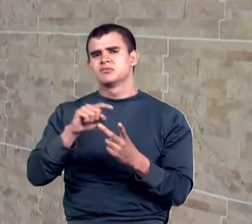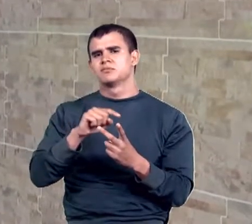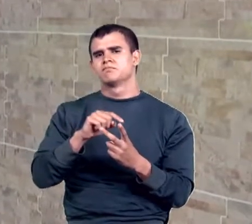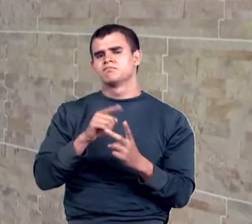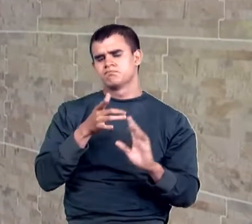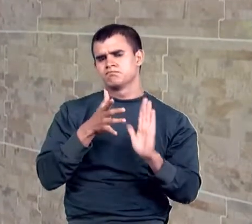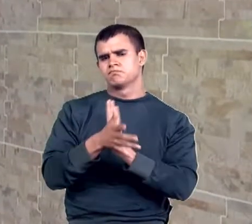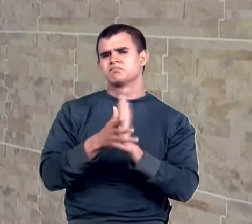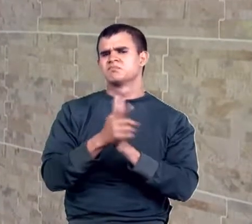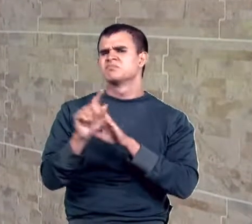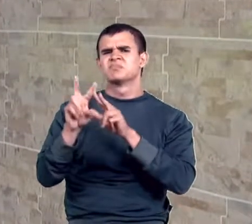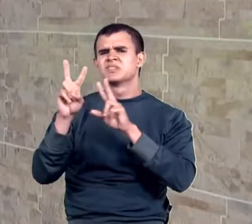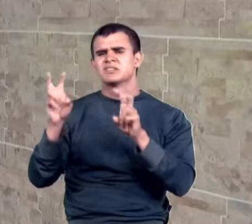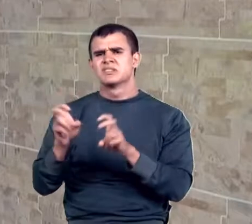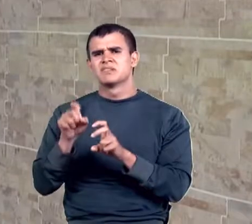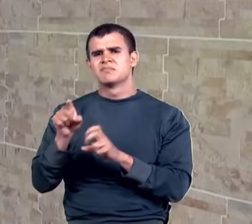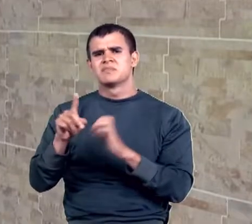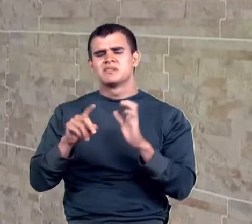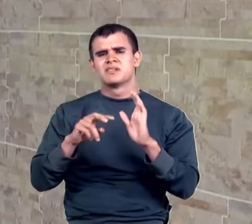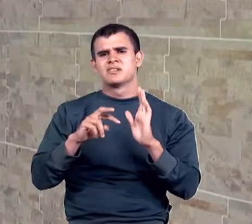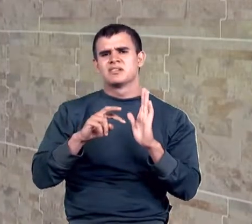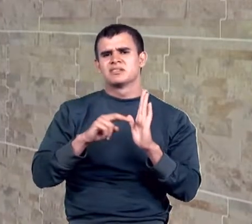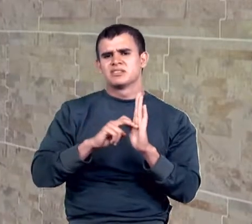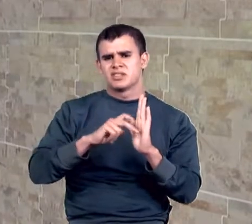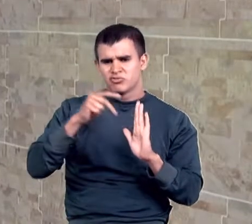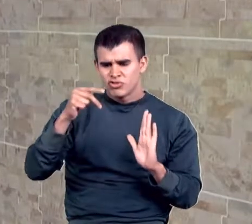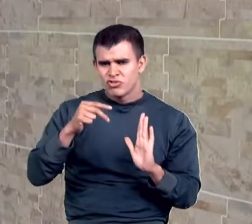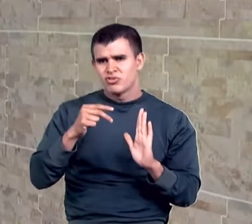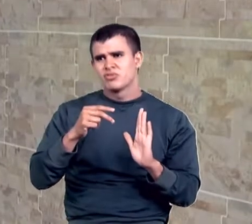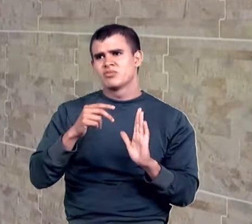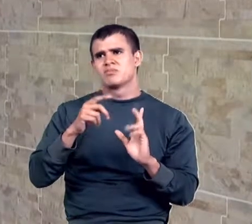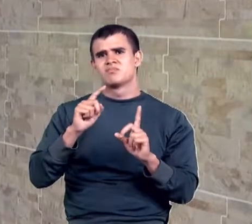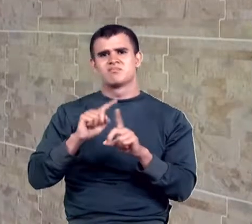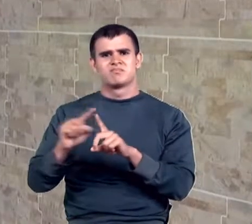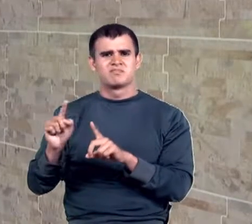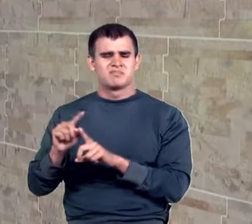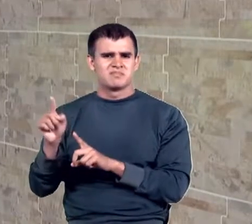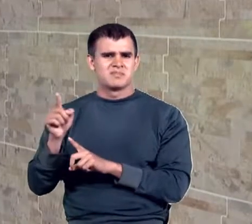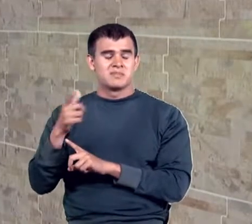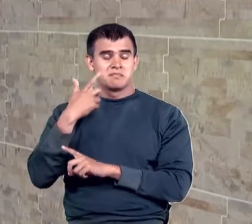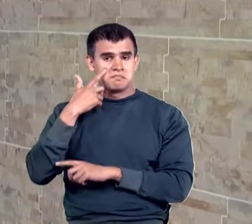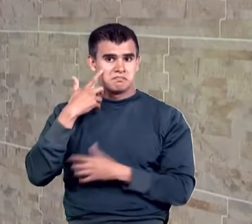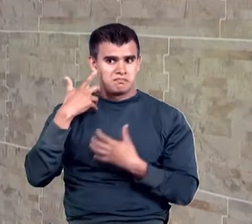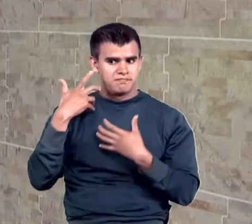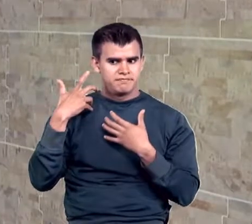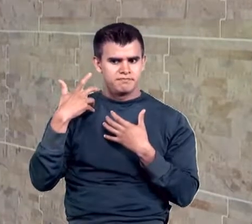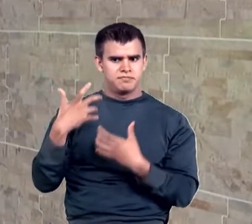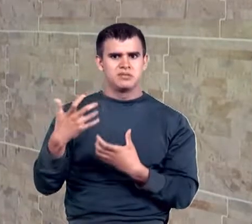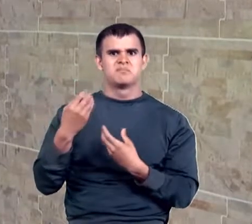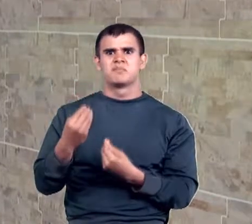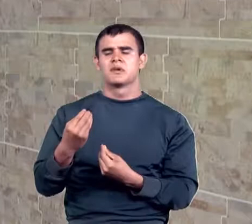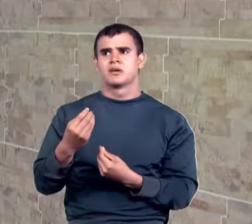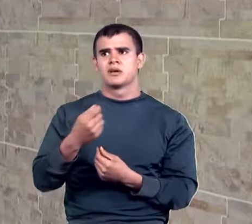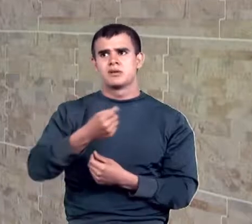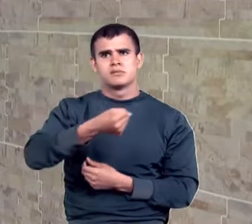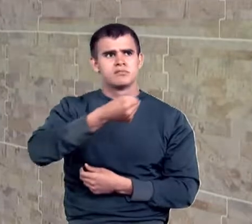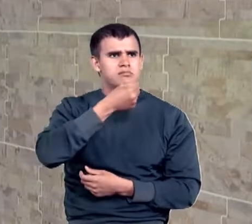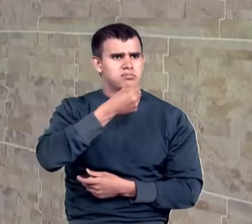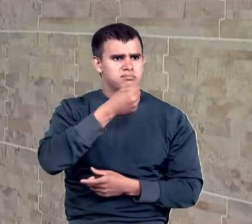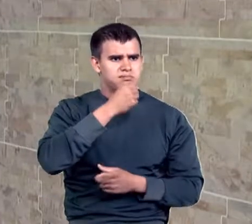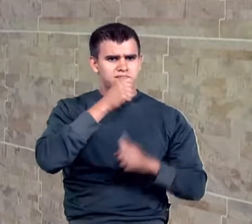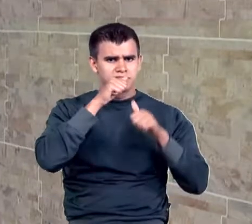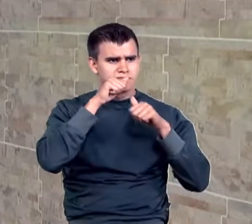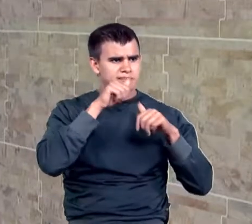todas las tecnologías, todo lo que, digamos, las corrientes, todas las tendencias actuales que se generan para hacer